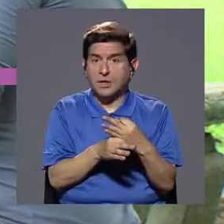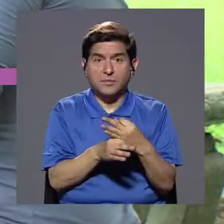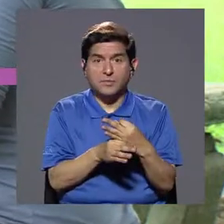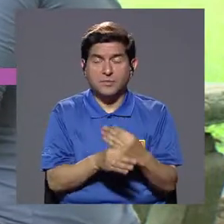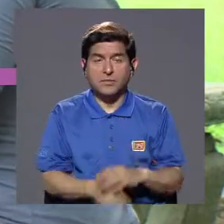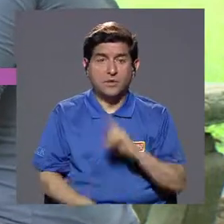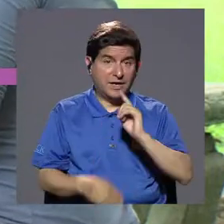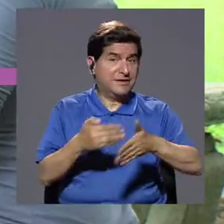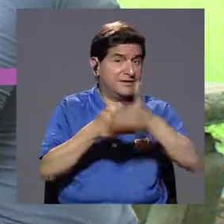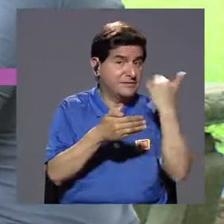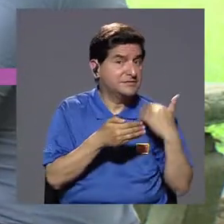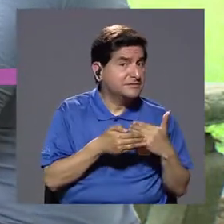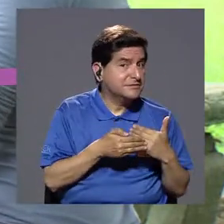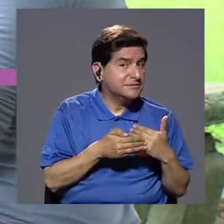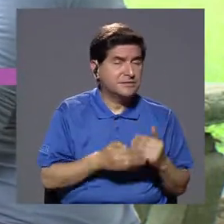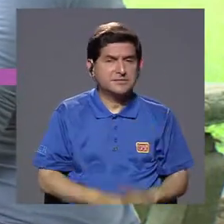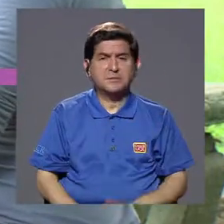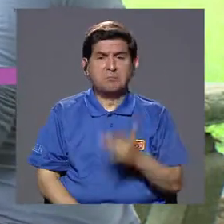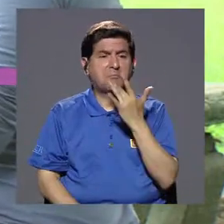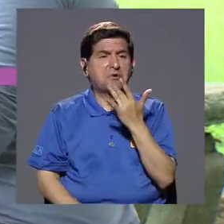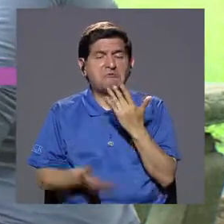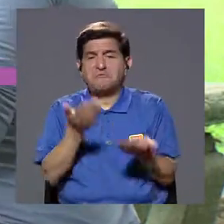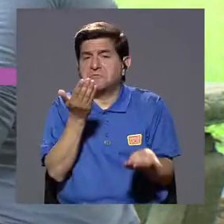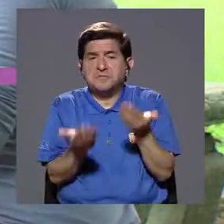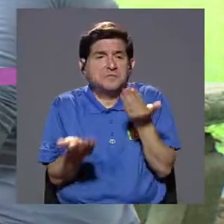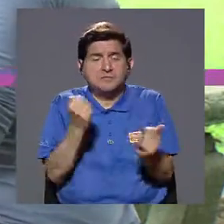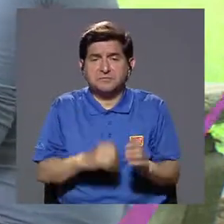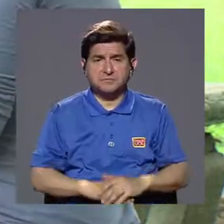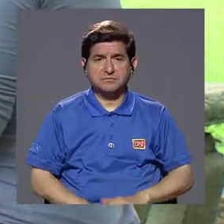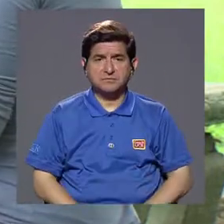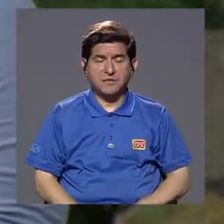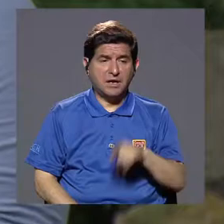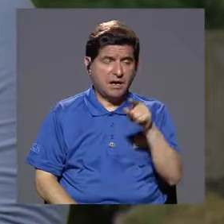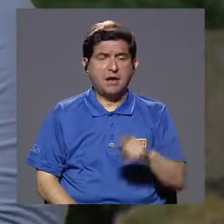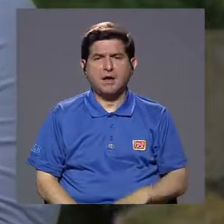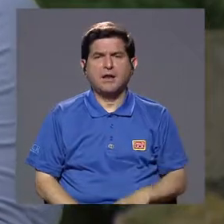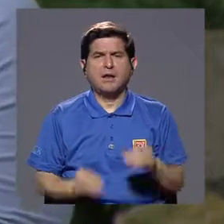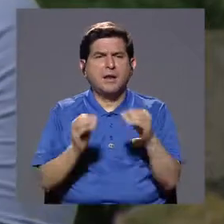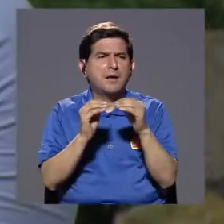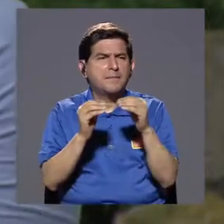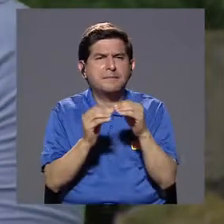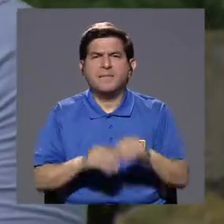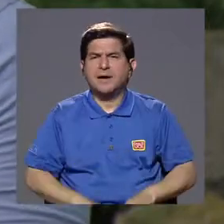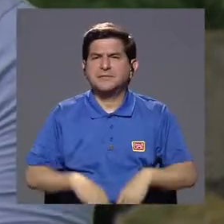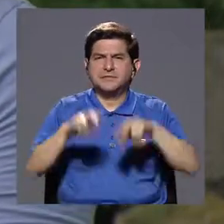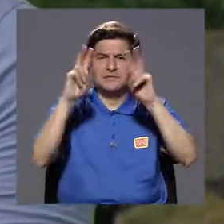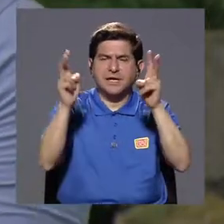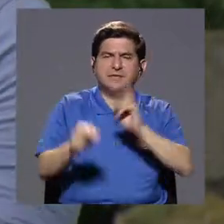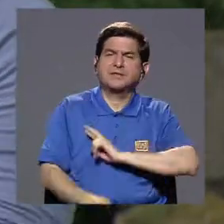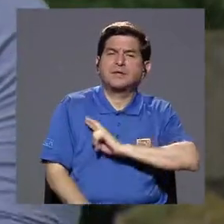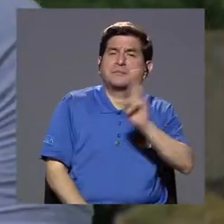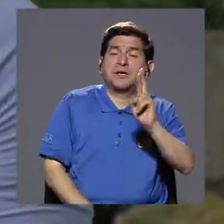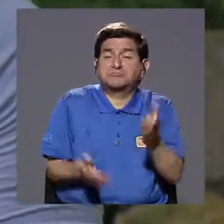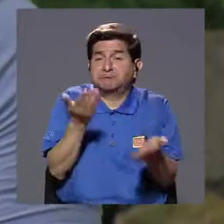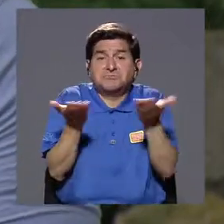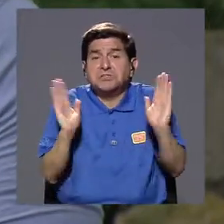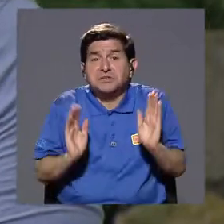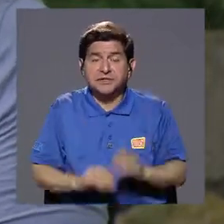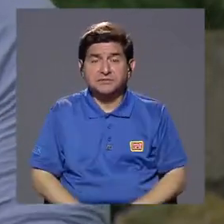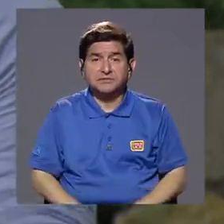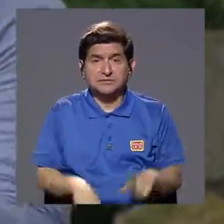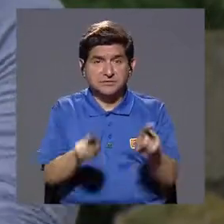verdad es que también decía antes prefiera por ejemplo acercarse más a temas asuntos religiosos